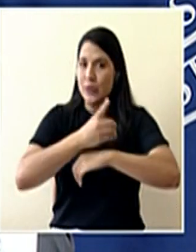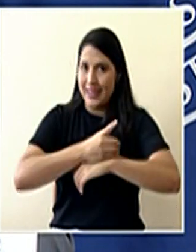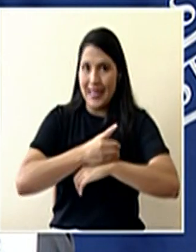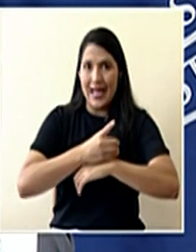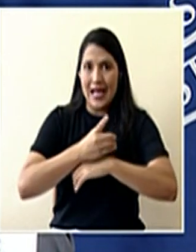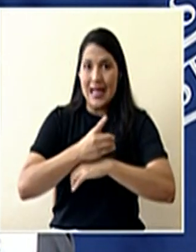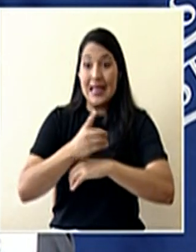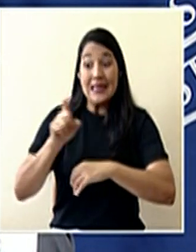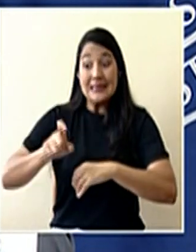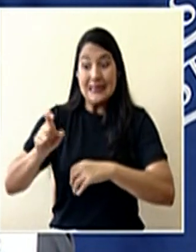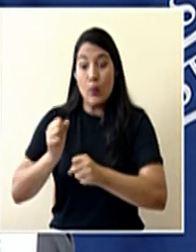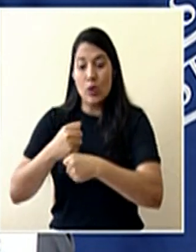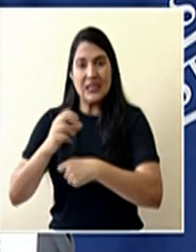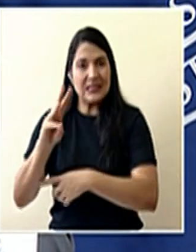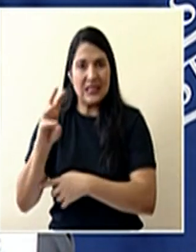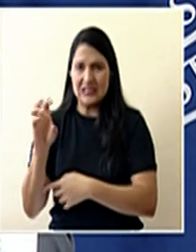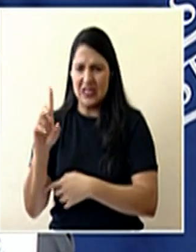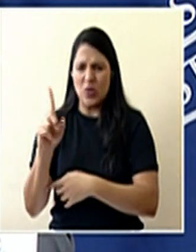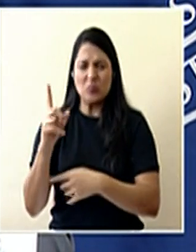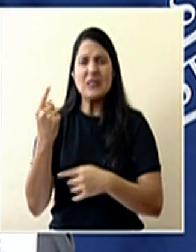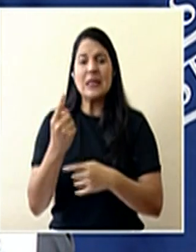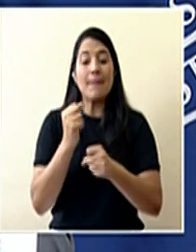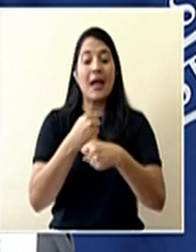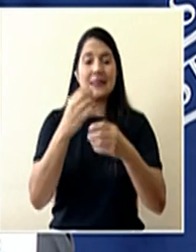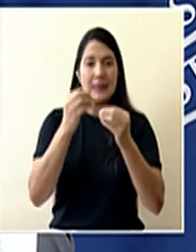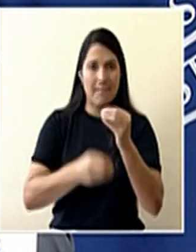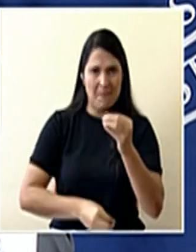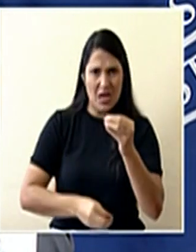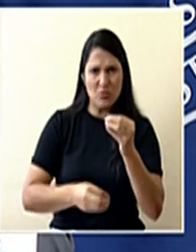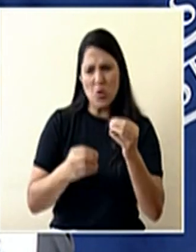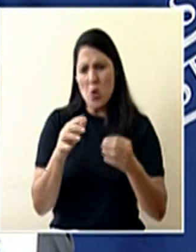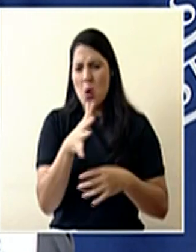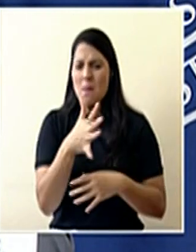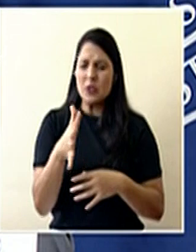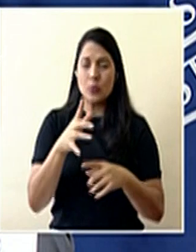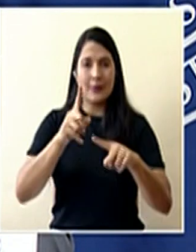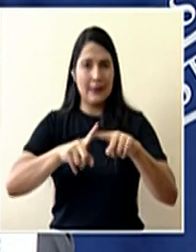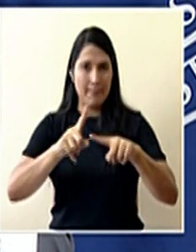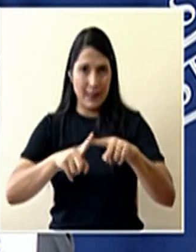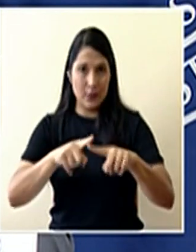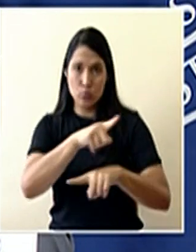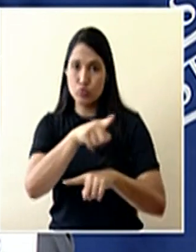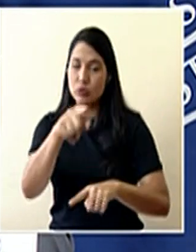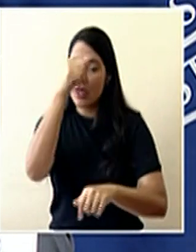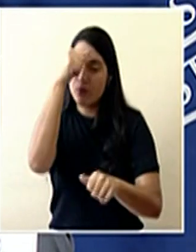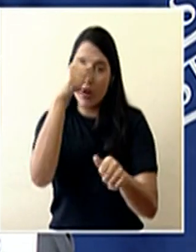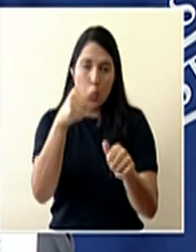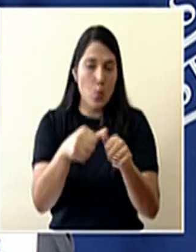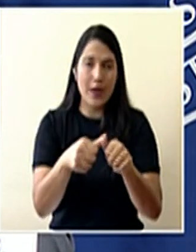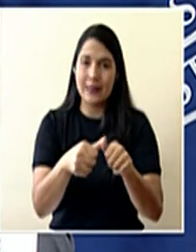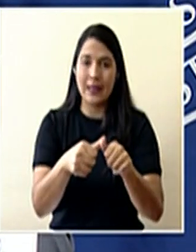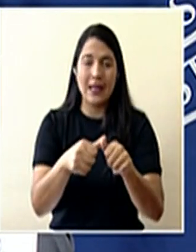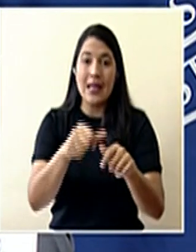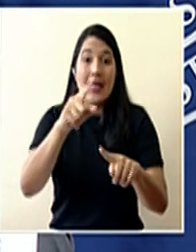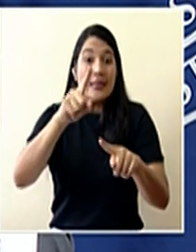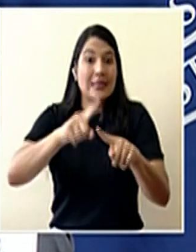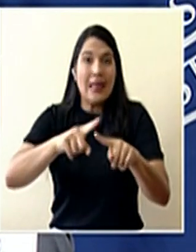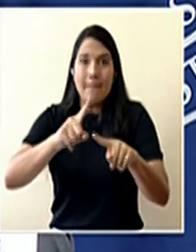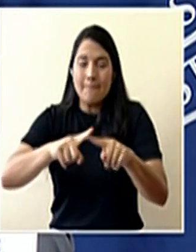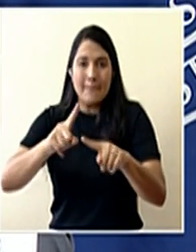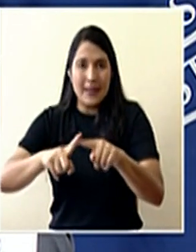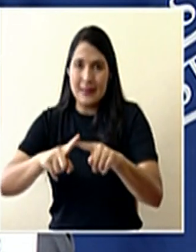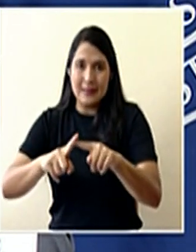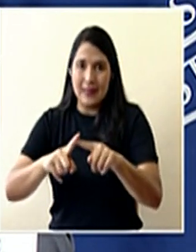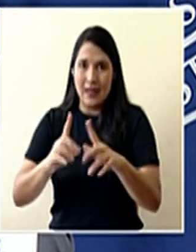saturar esa capacidad. La cantidad de muestras que se están procesando ronda, dependiendo, porque recordemos que esto responde a las definiciones de